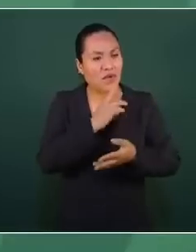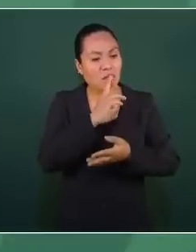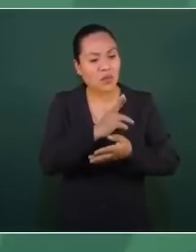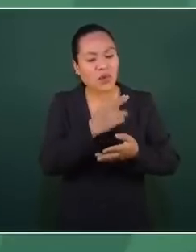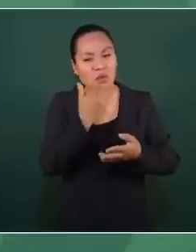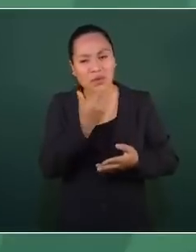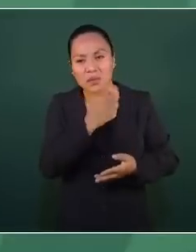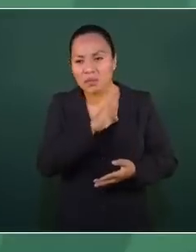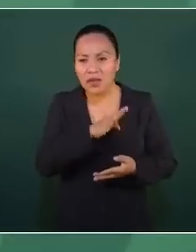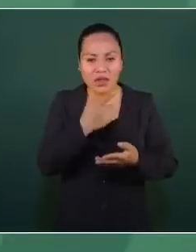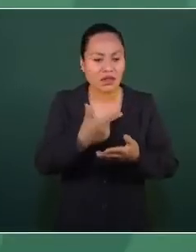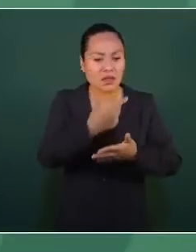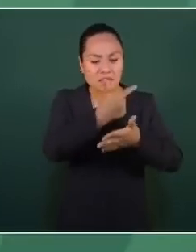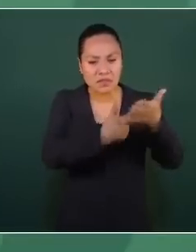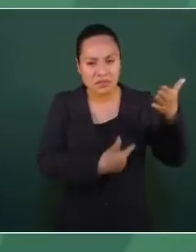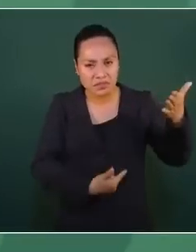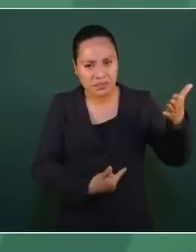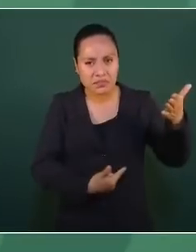Ya lleva